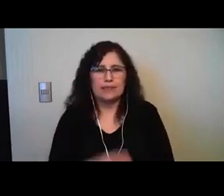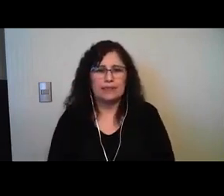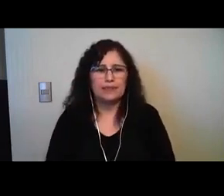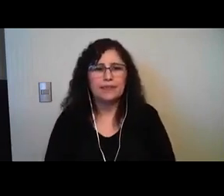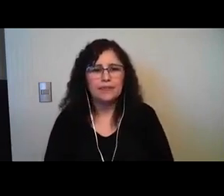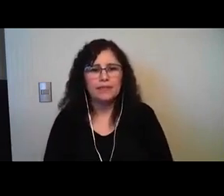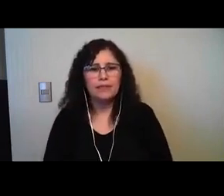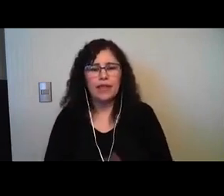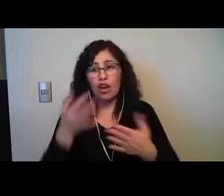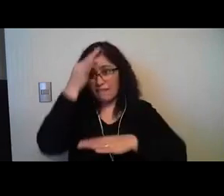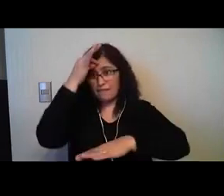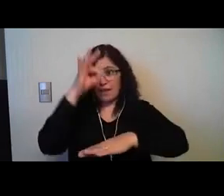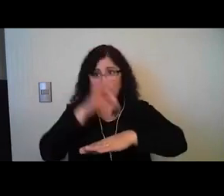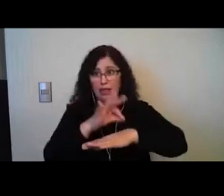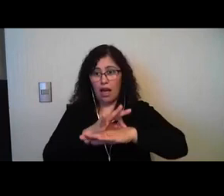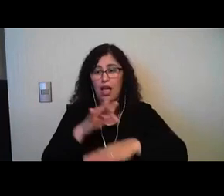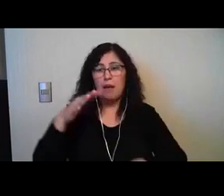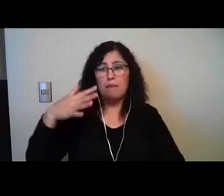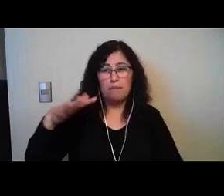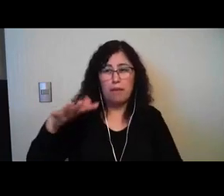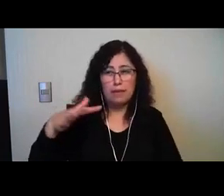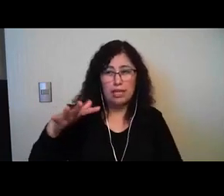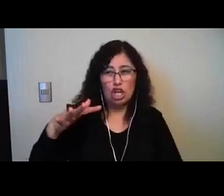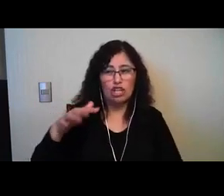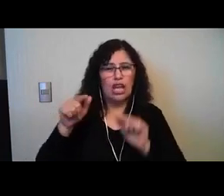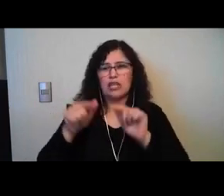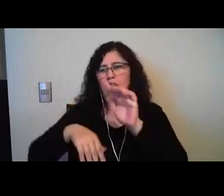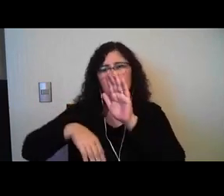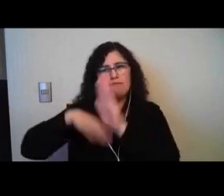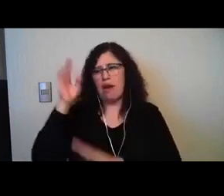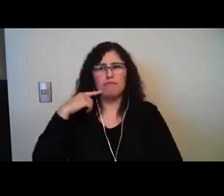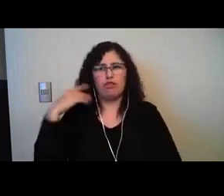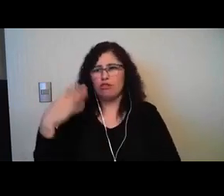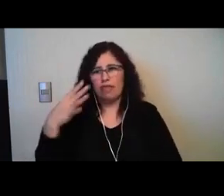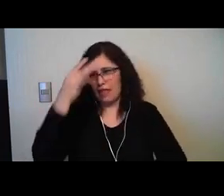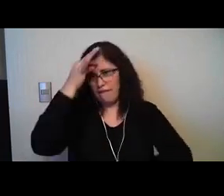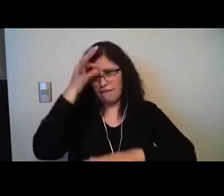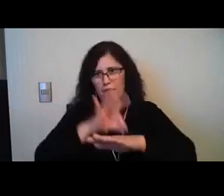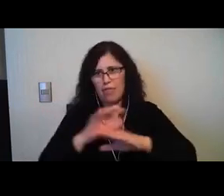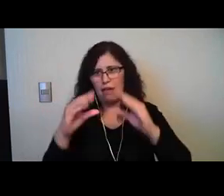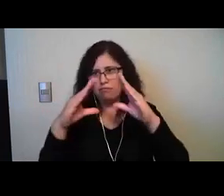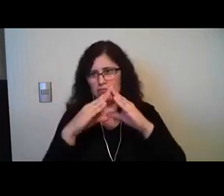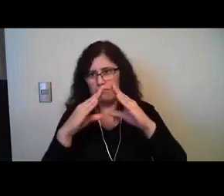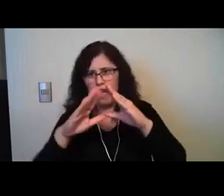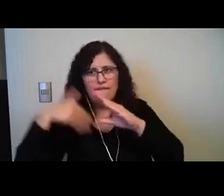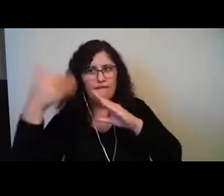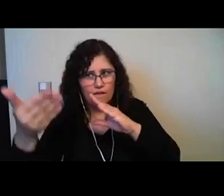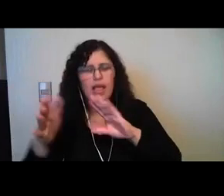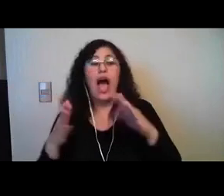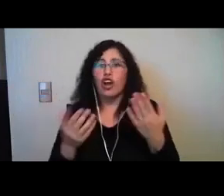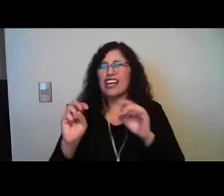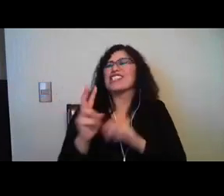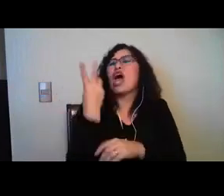Les dije que la enfermedad de Parkinson es la reina de la fiesta ya, y la segunda, la enfermedad de Huntington, ya